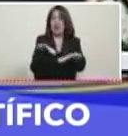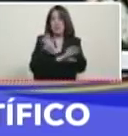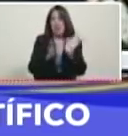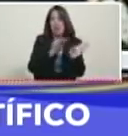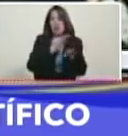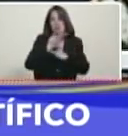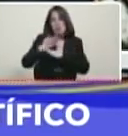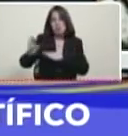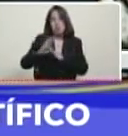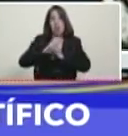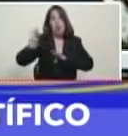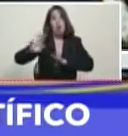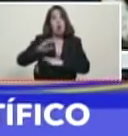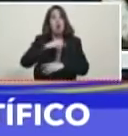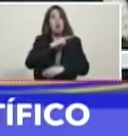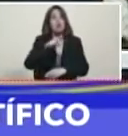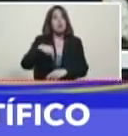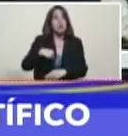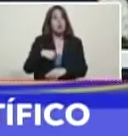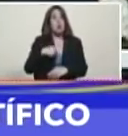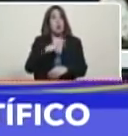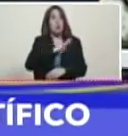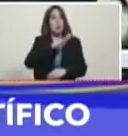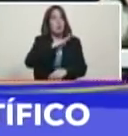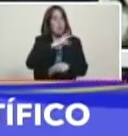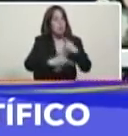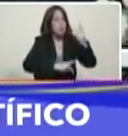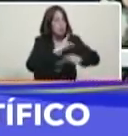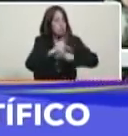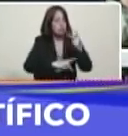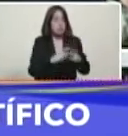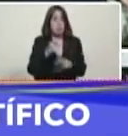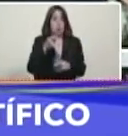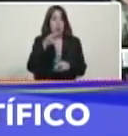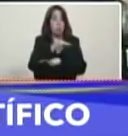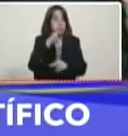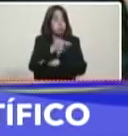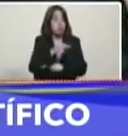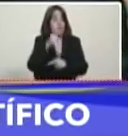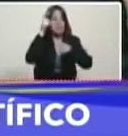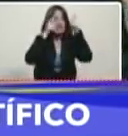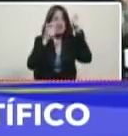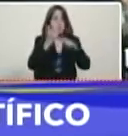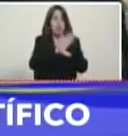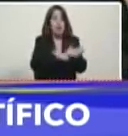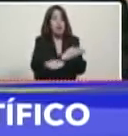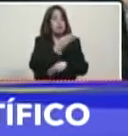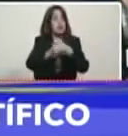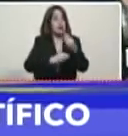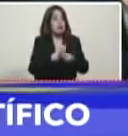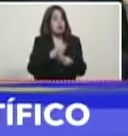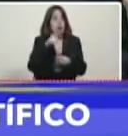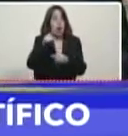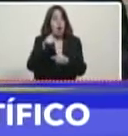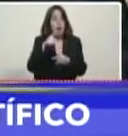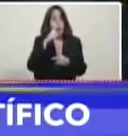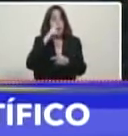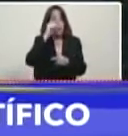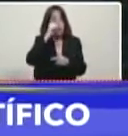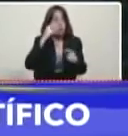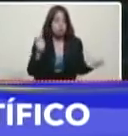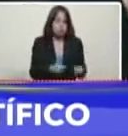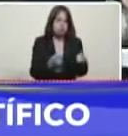inversión importante que hizo el comandante Hugo Chávez y que ahora usted está dando un nuevo reimpulso de la ciencia, la tecnología, la